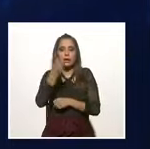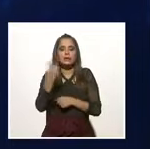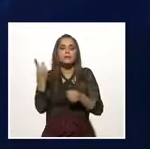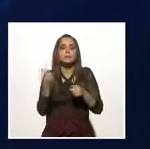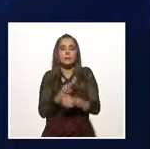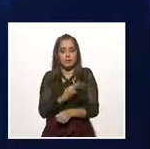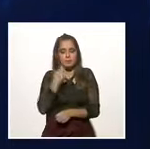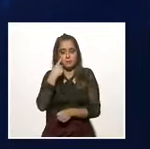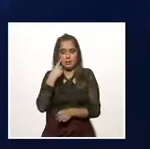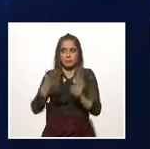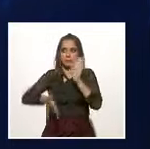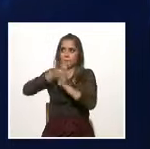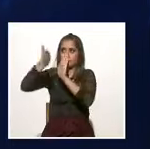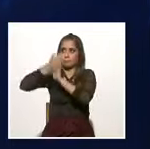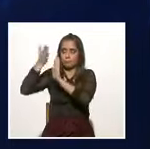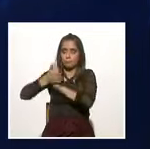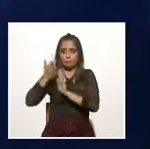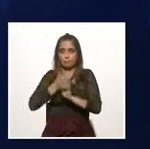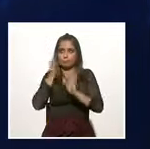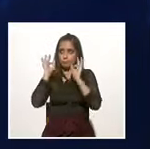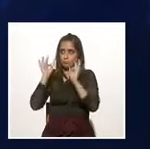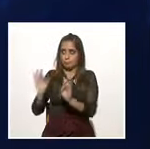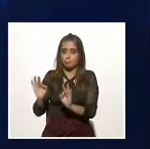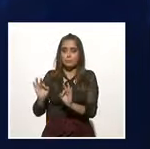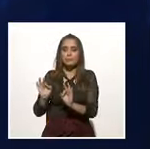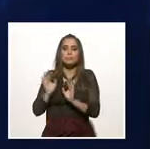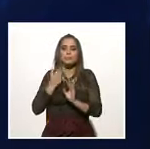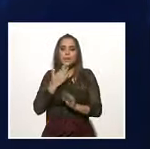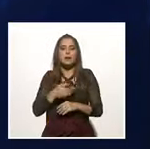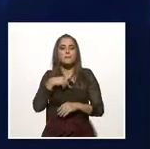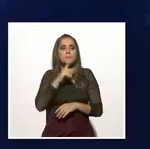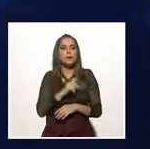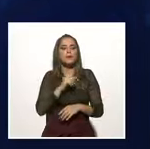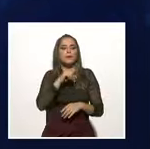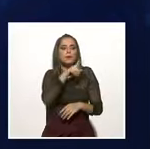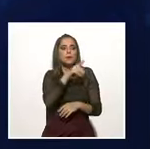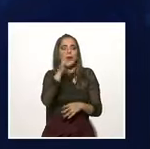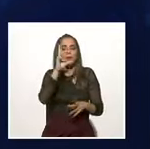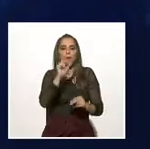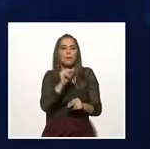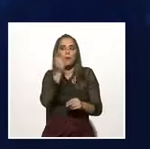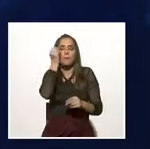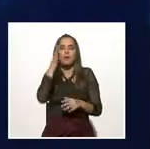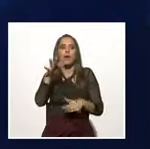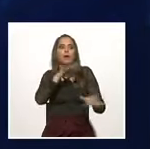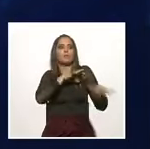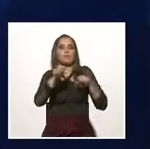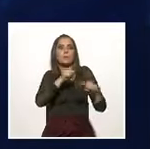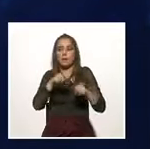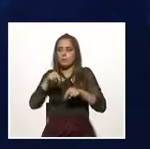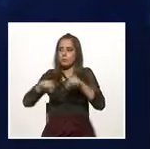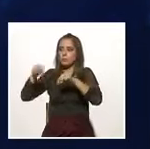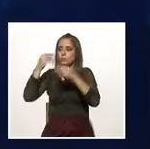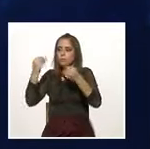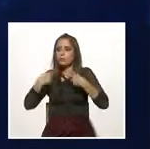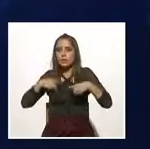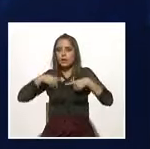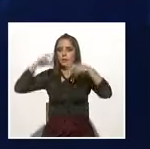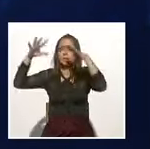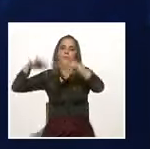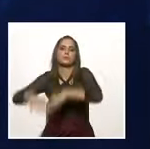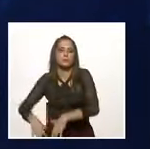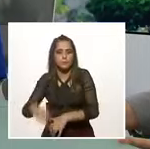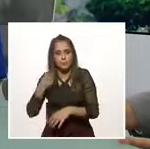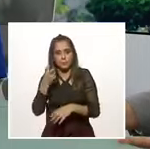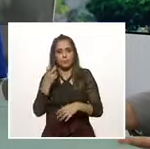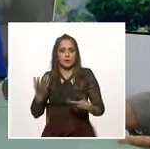constructivos respondían a esa época, pero no a la, no a la actual, que... Y ahora ya las construcciones que se hacen